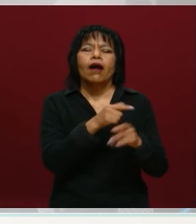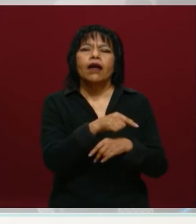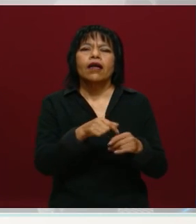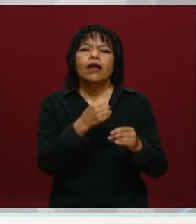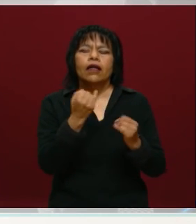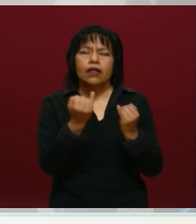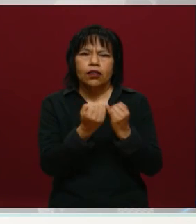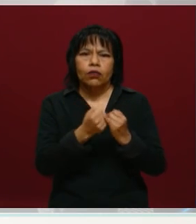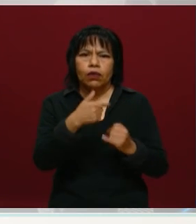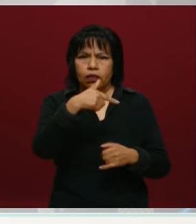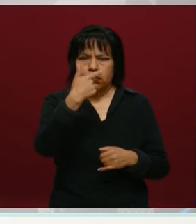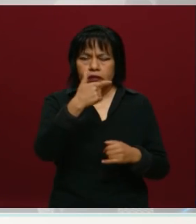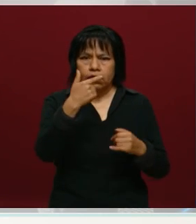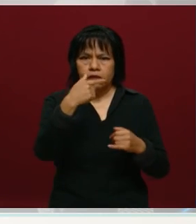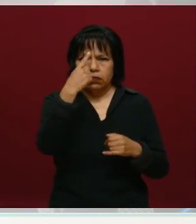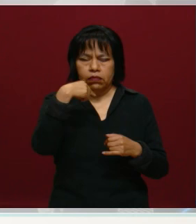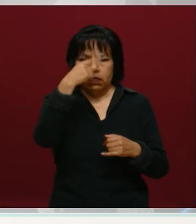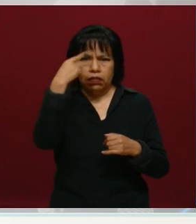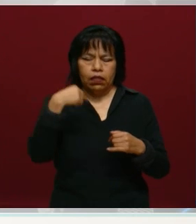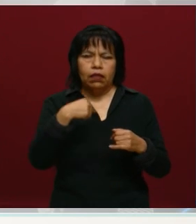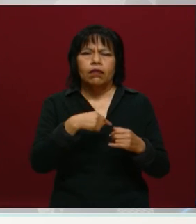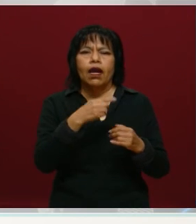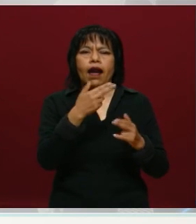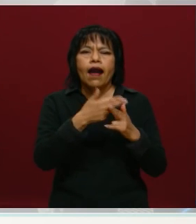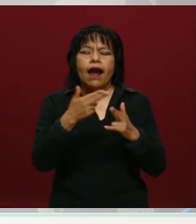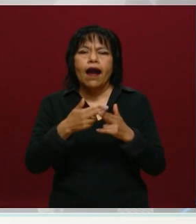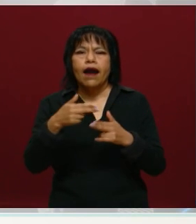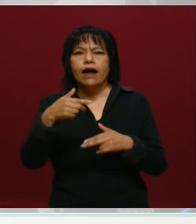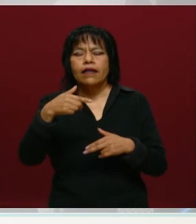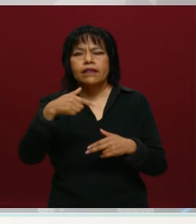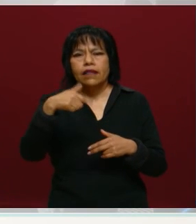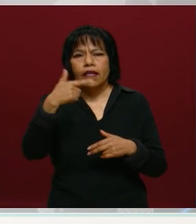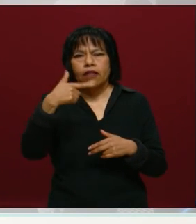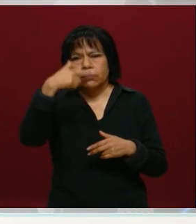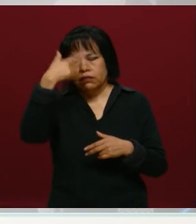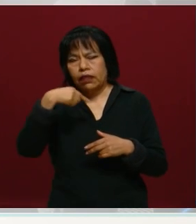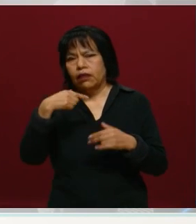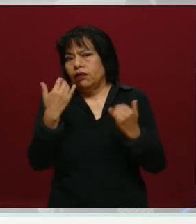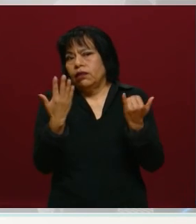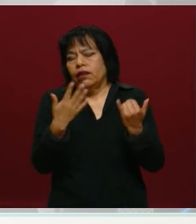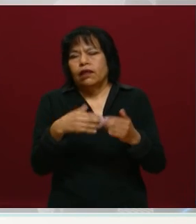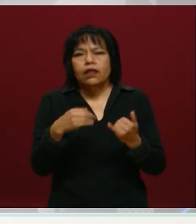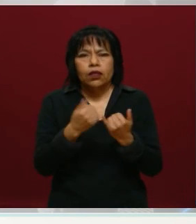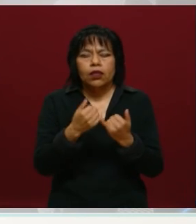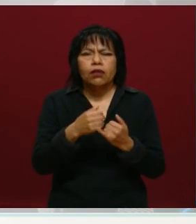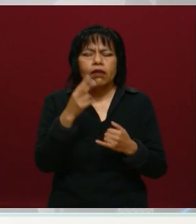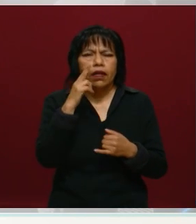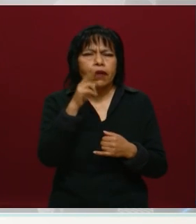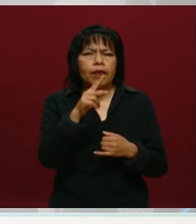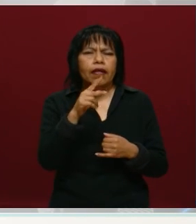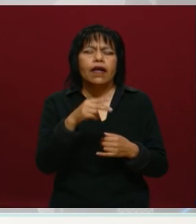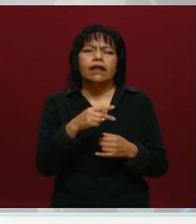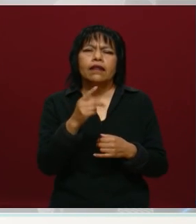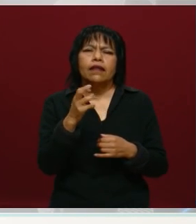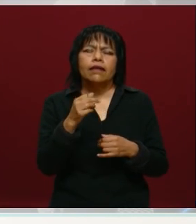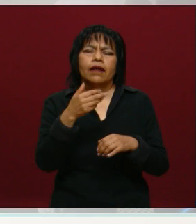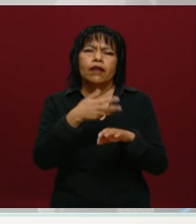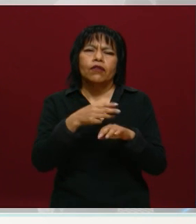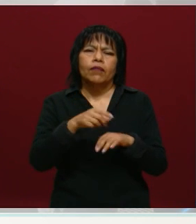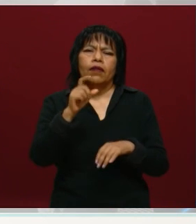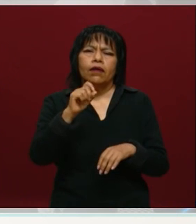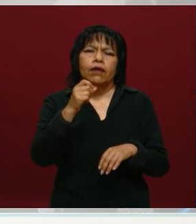12 del mediodía prácticamente hasta las 12 de la madrugada así que ahí está a través de nuestro canal